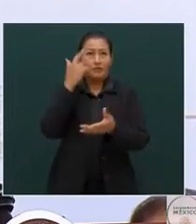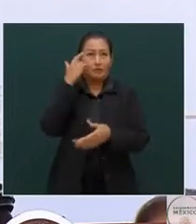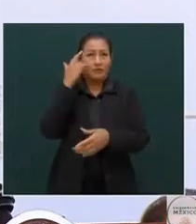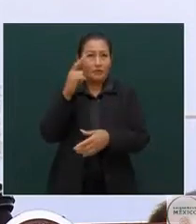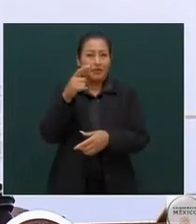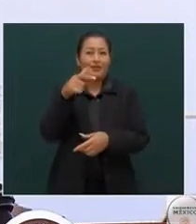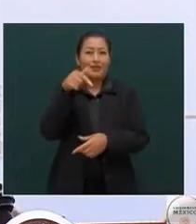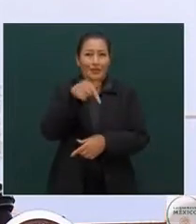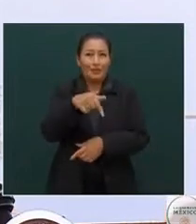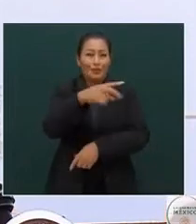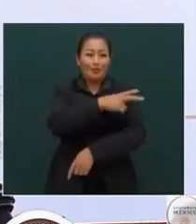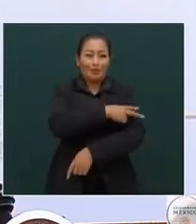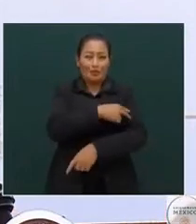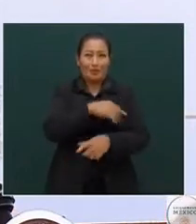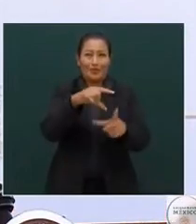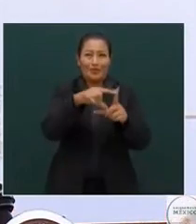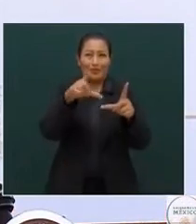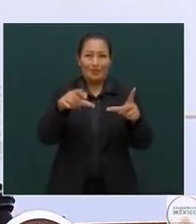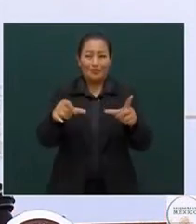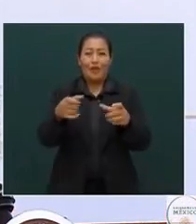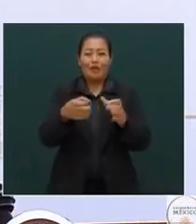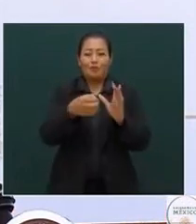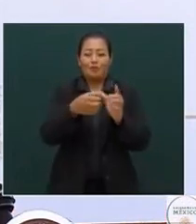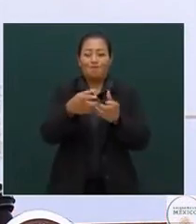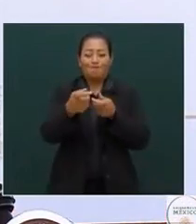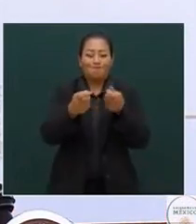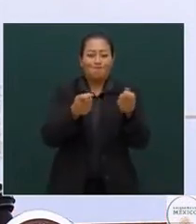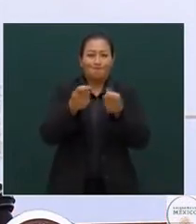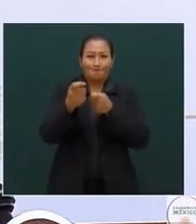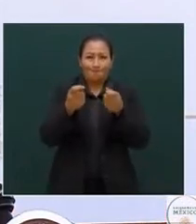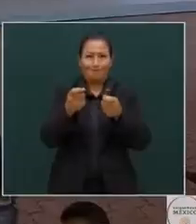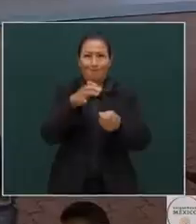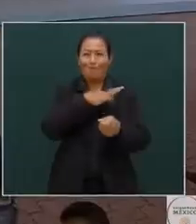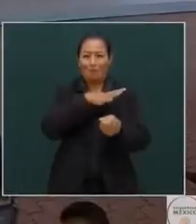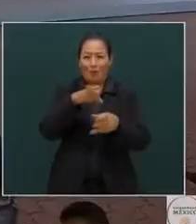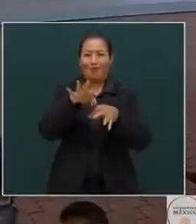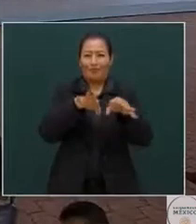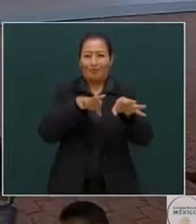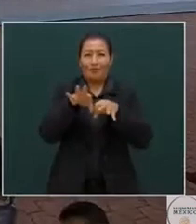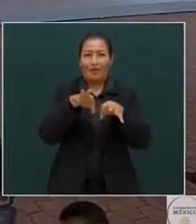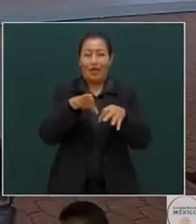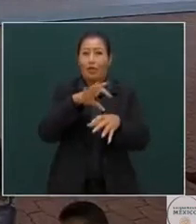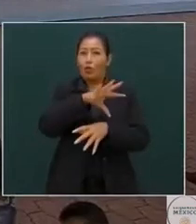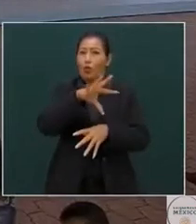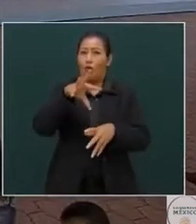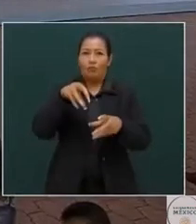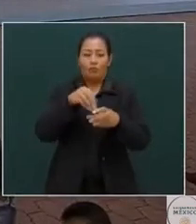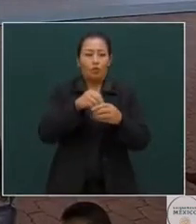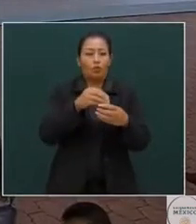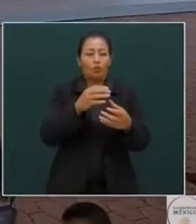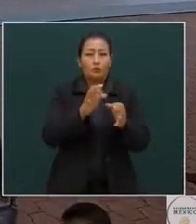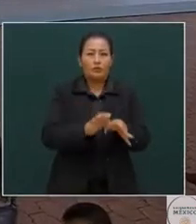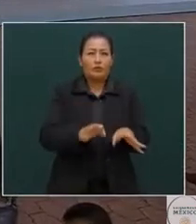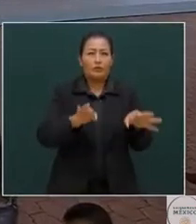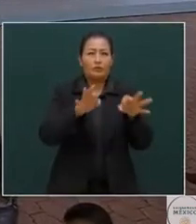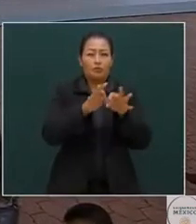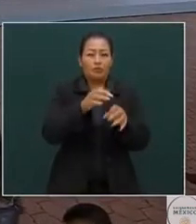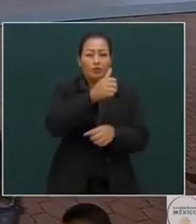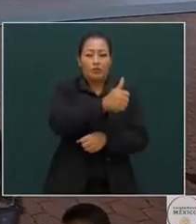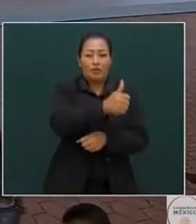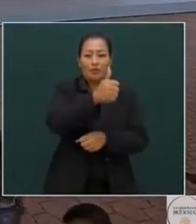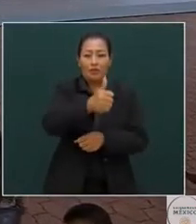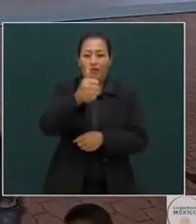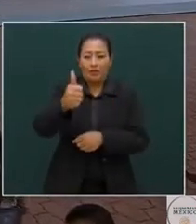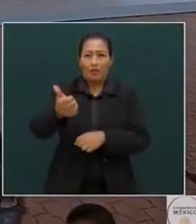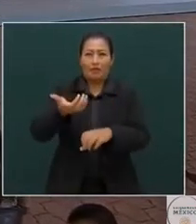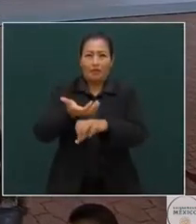realizarán las operaciones la Guardia Nacional, teniendo una cobertura importante en